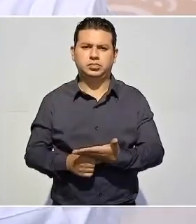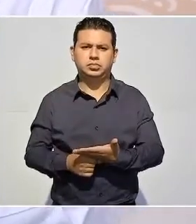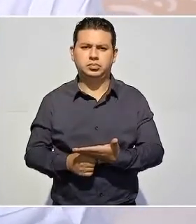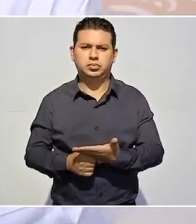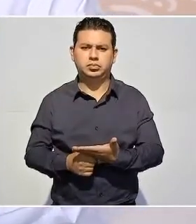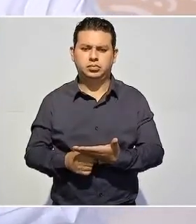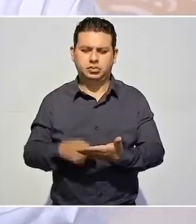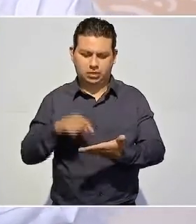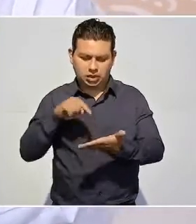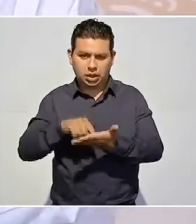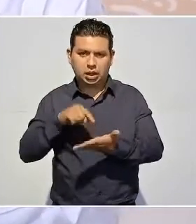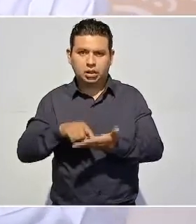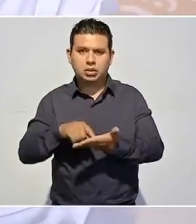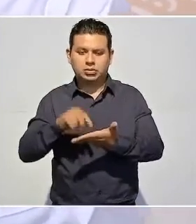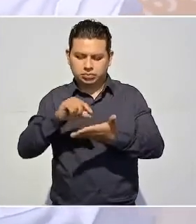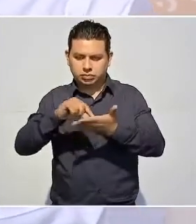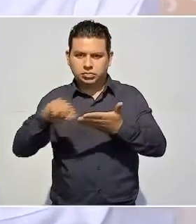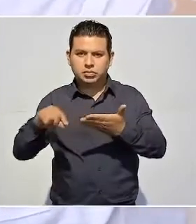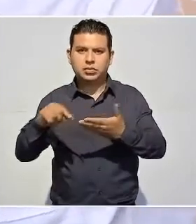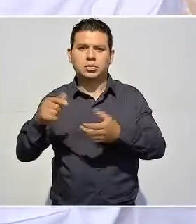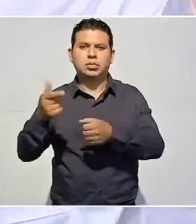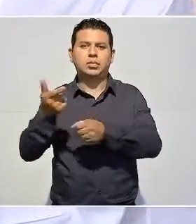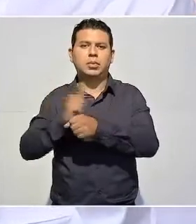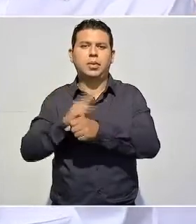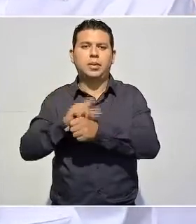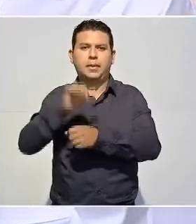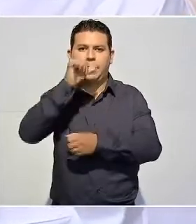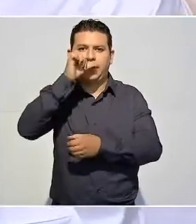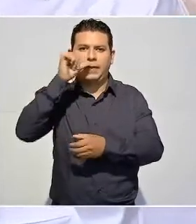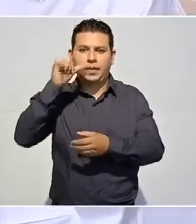licenciado Benito Juárez.